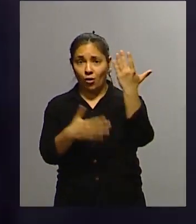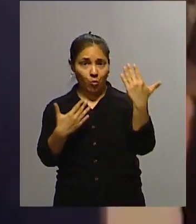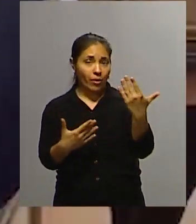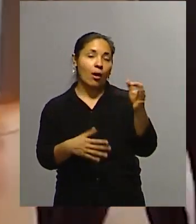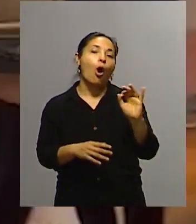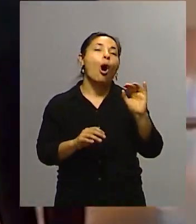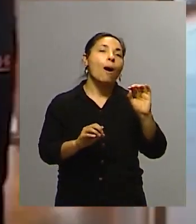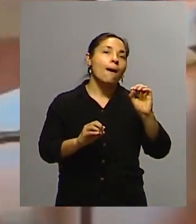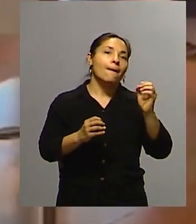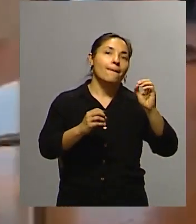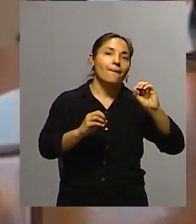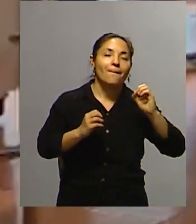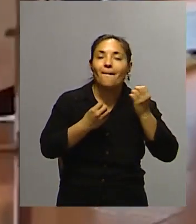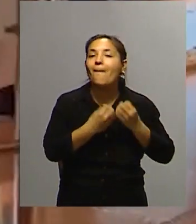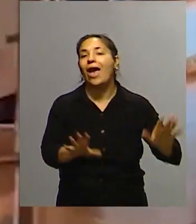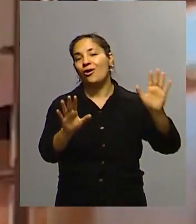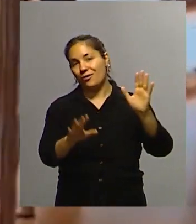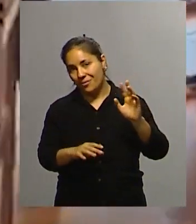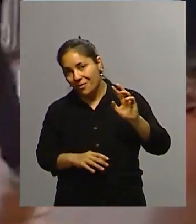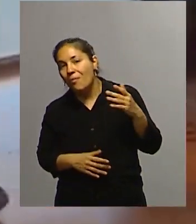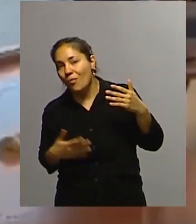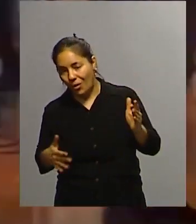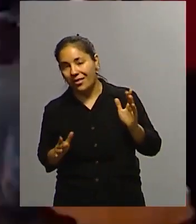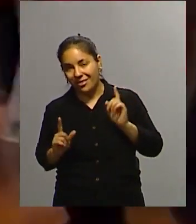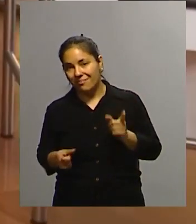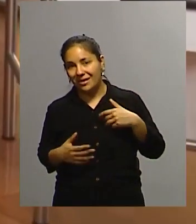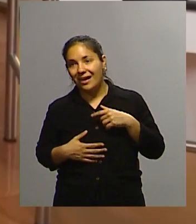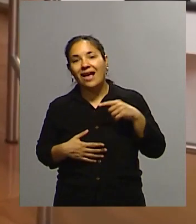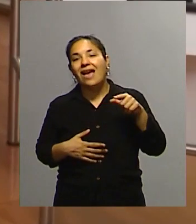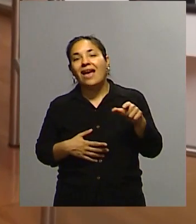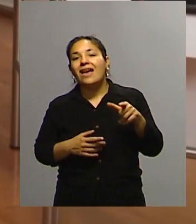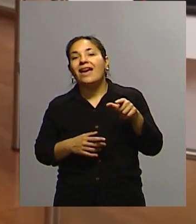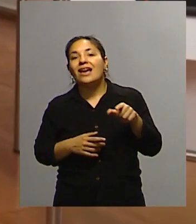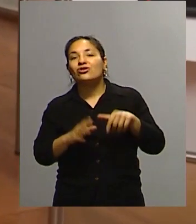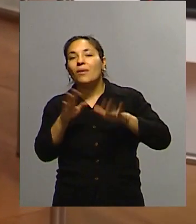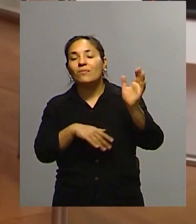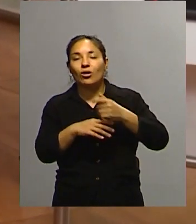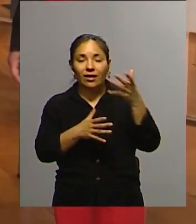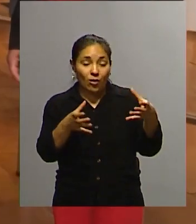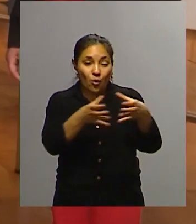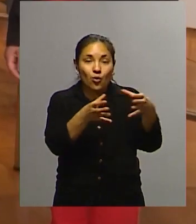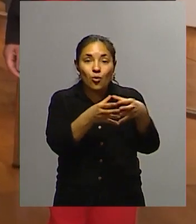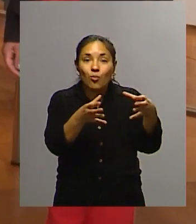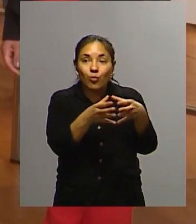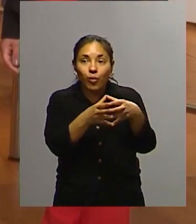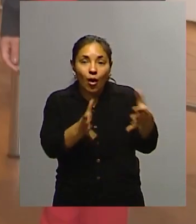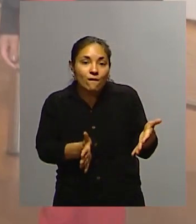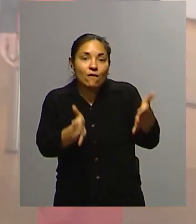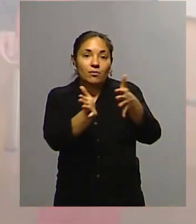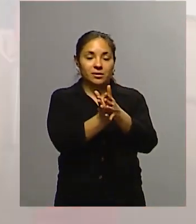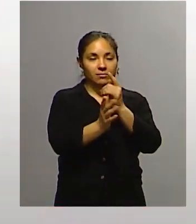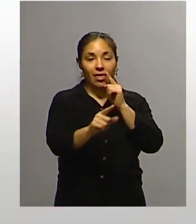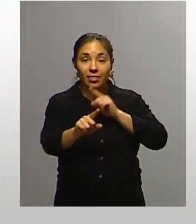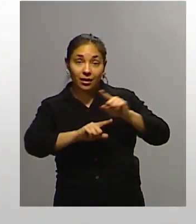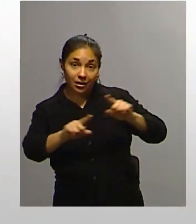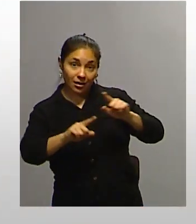peor. Pero de eso se trata la formación de equipo. Tenés que dirigirlos. Bueno, nosotros en la empresa familiar